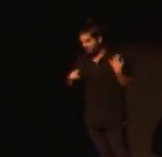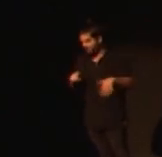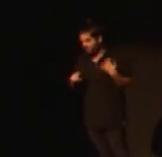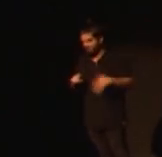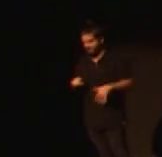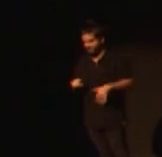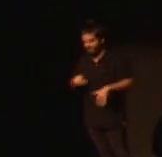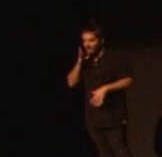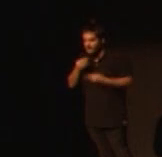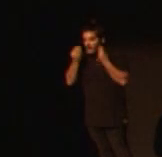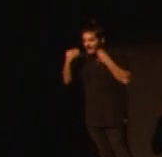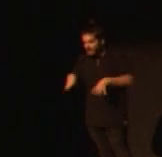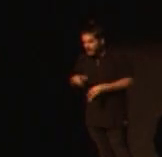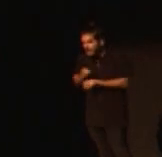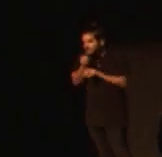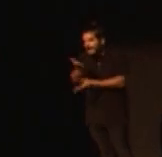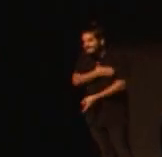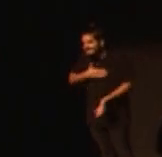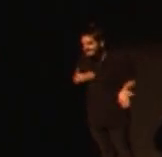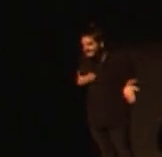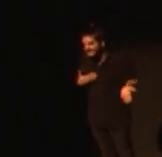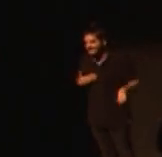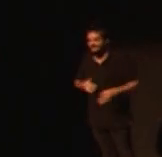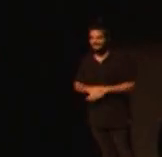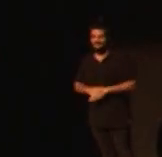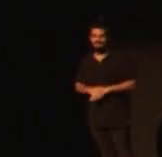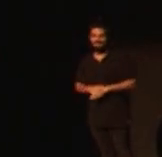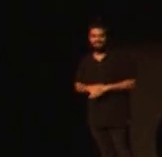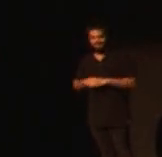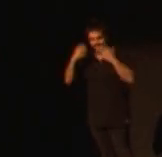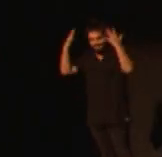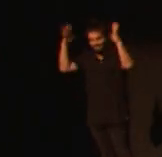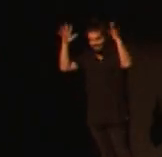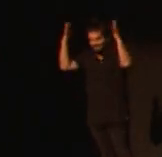apetecía compartir con vosotros en estos solidarios. Pues sin duda.